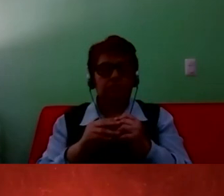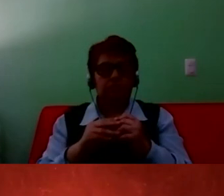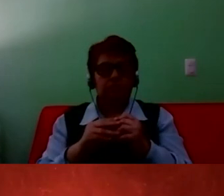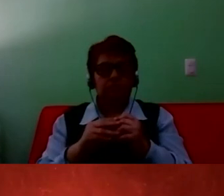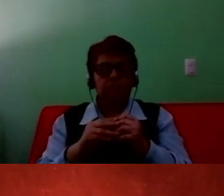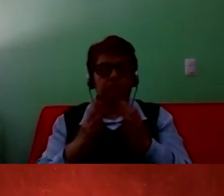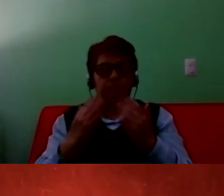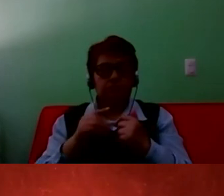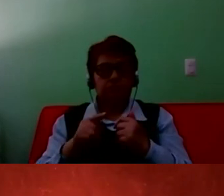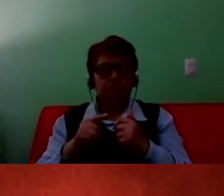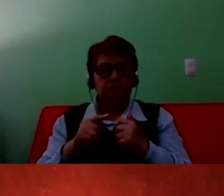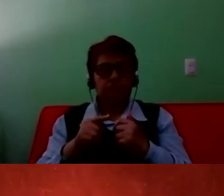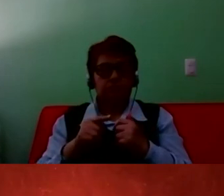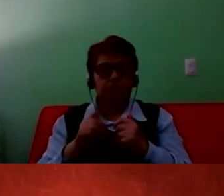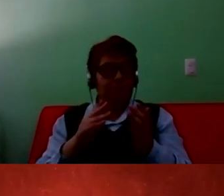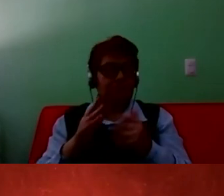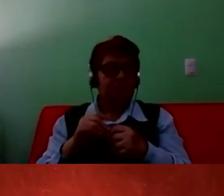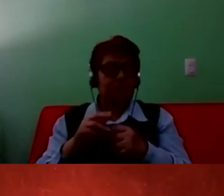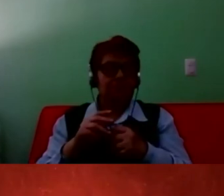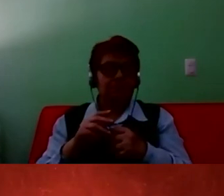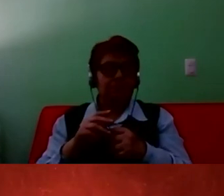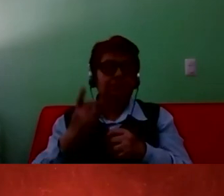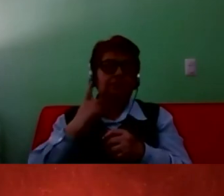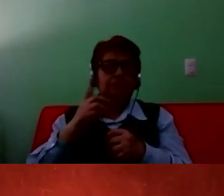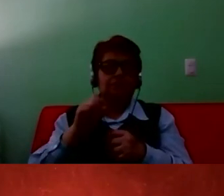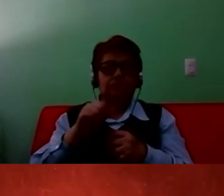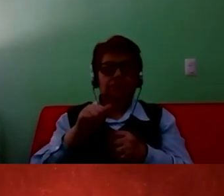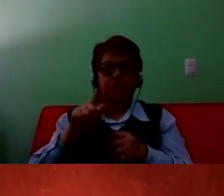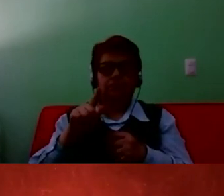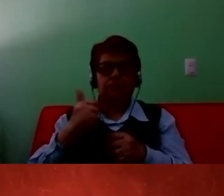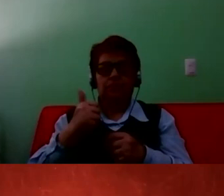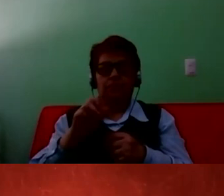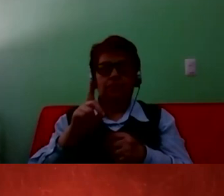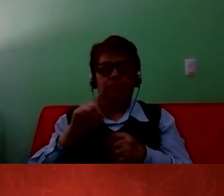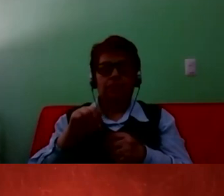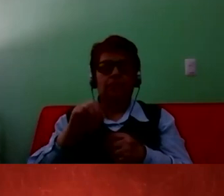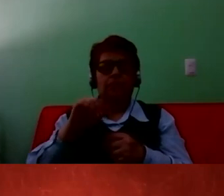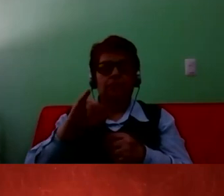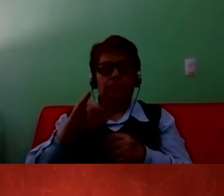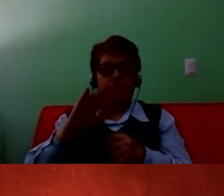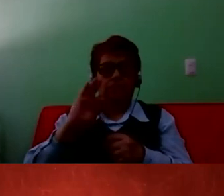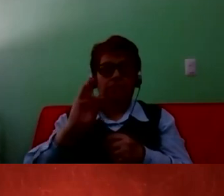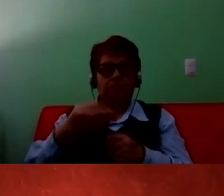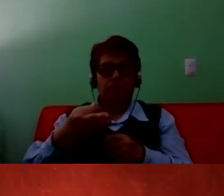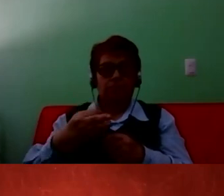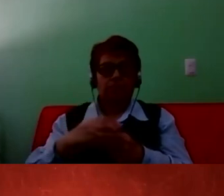A ver si llega ahorita. Diputado Salgado. Rigoberto Salgado, a favor.